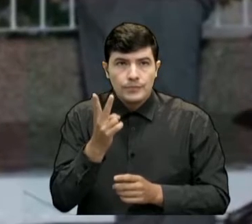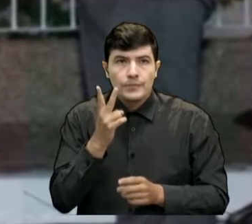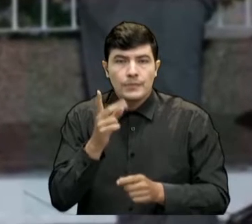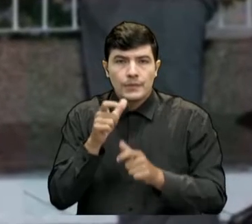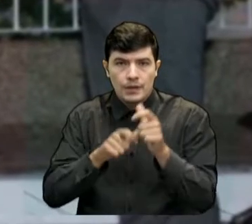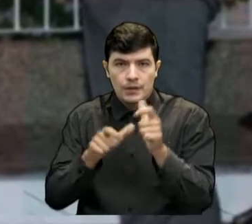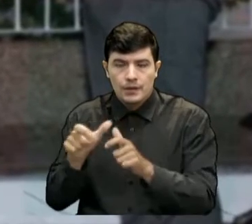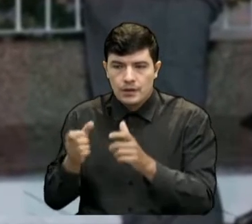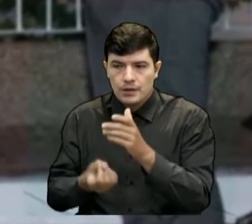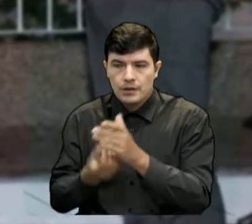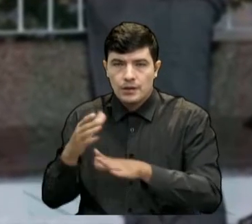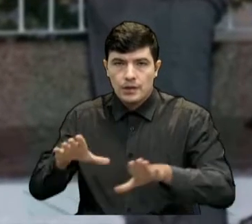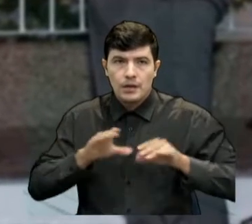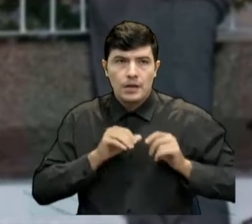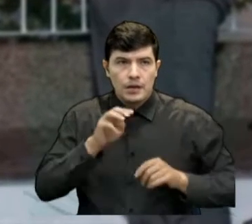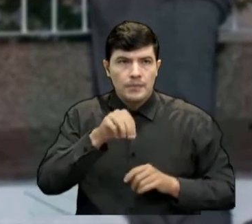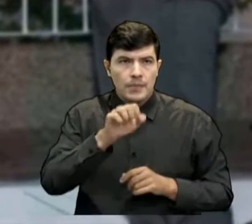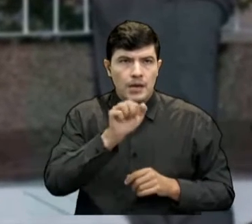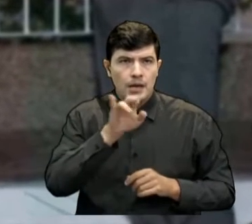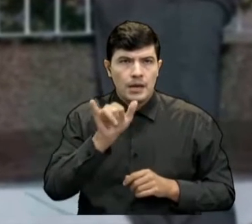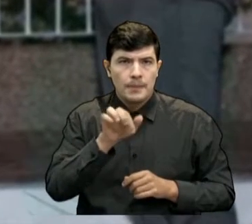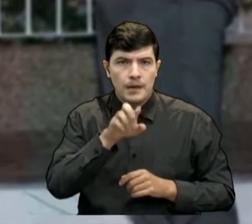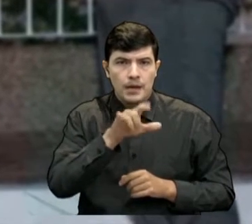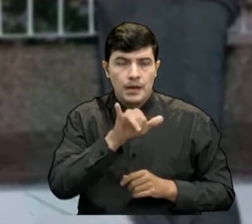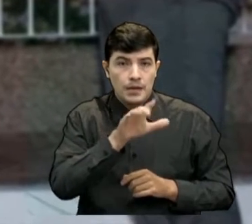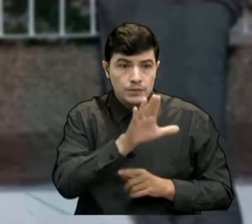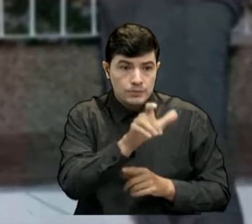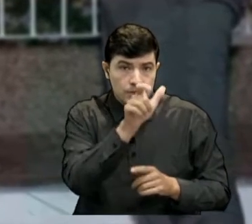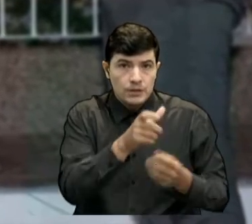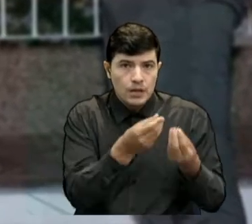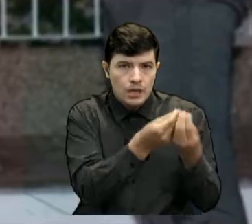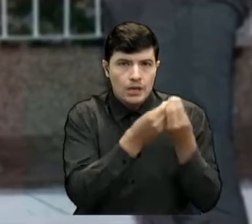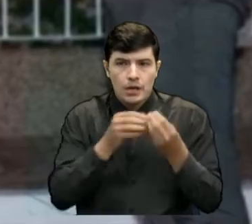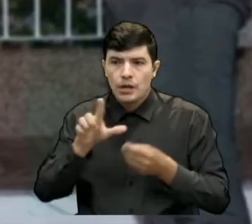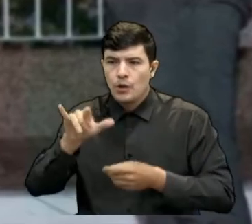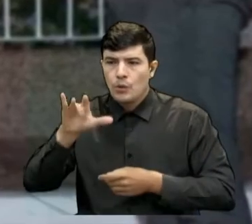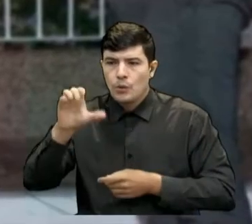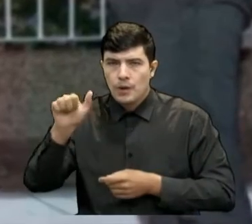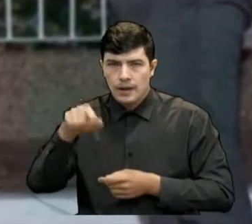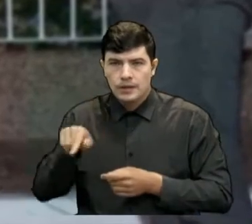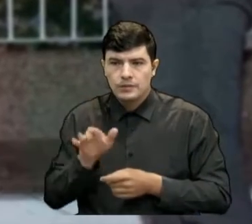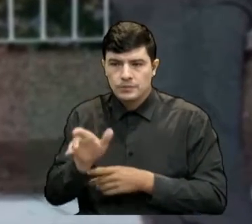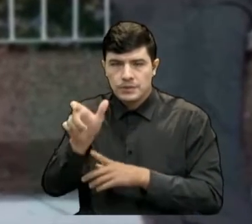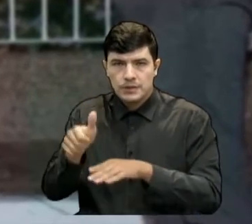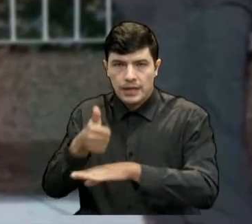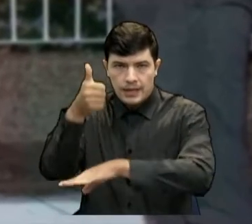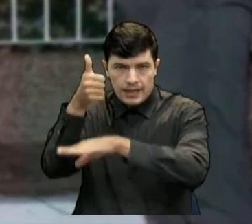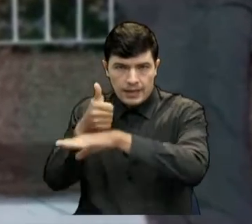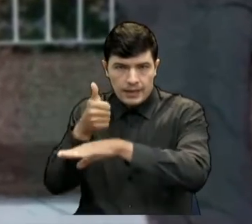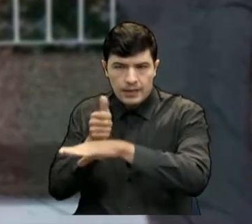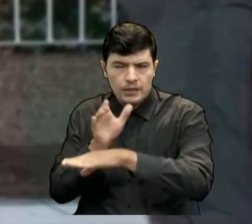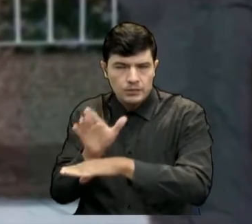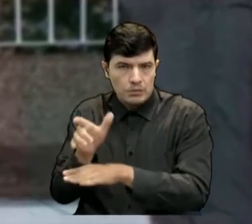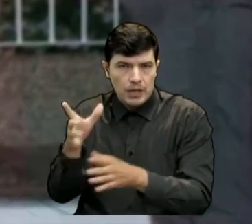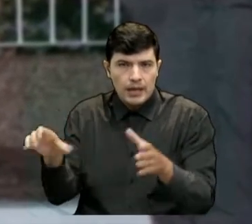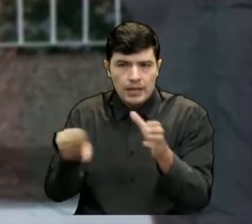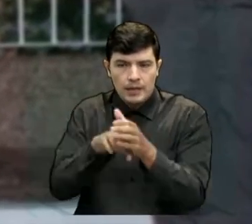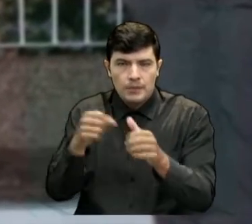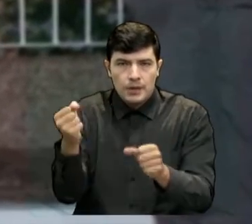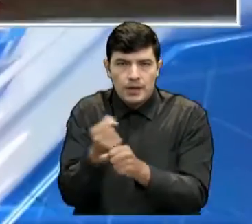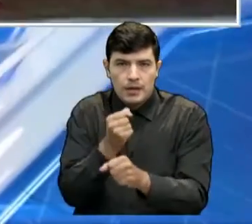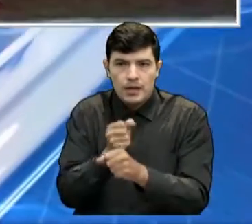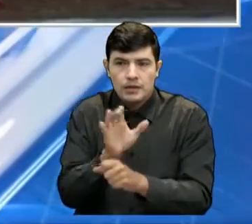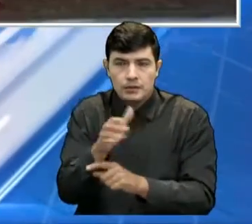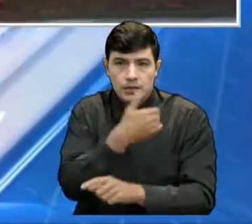importantes cargos, como lo es María Palúa como consejera de las regiones y Lucas Gómez como gerente de fronteras, quienes harán ya parte del equipo de trabajo